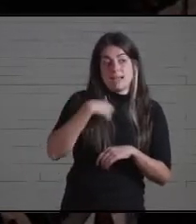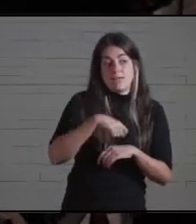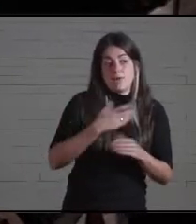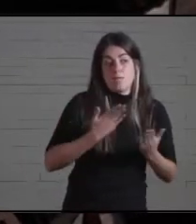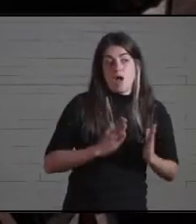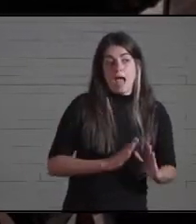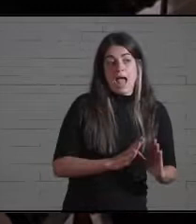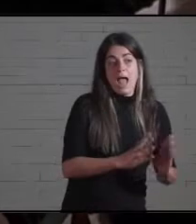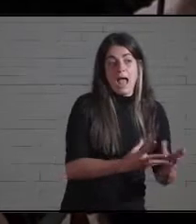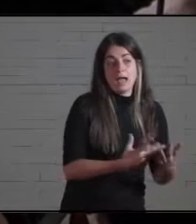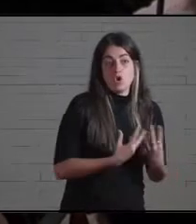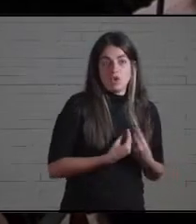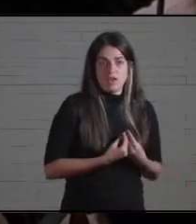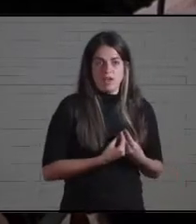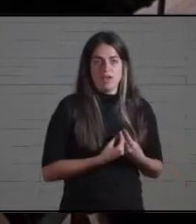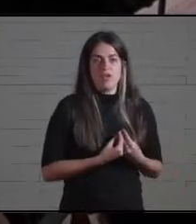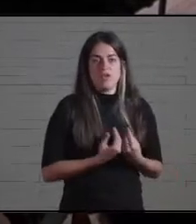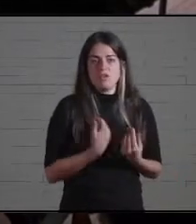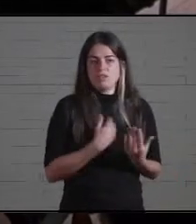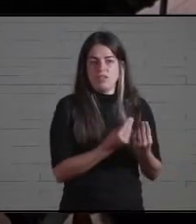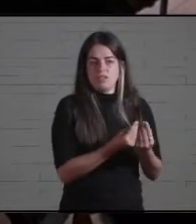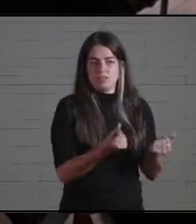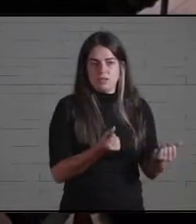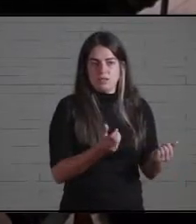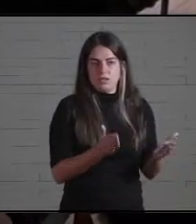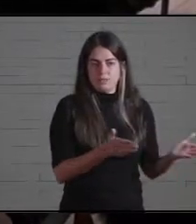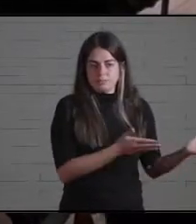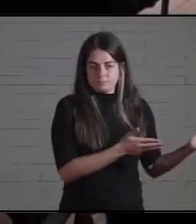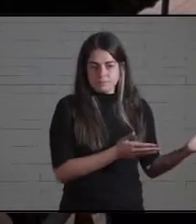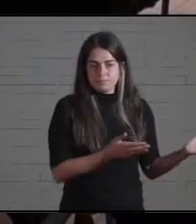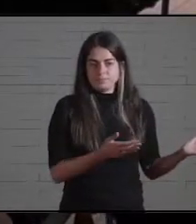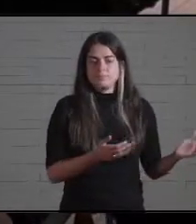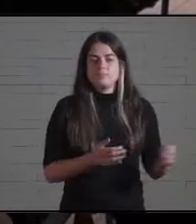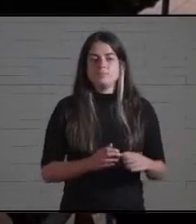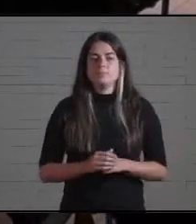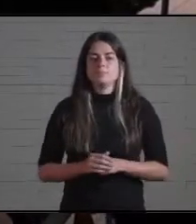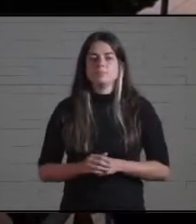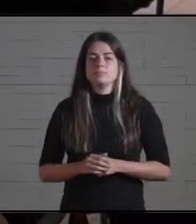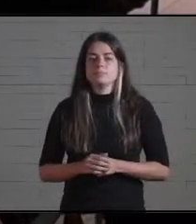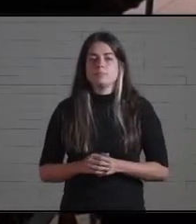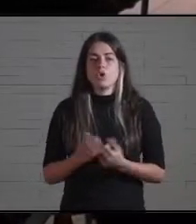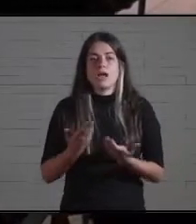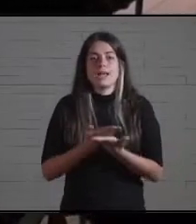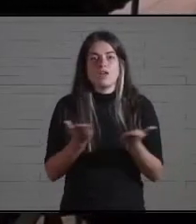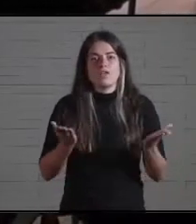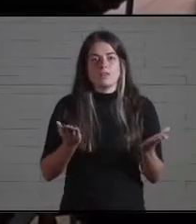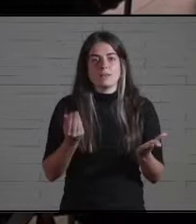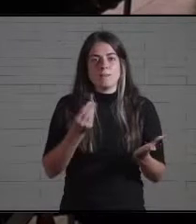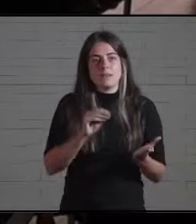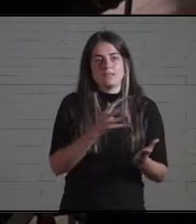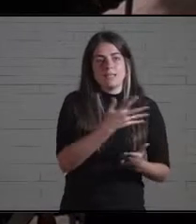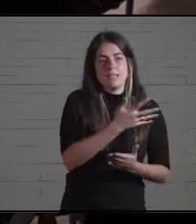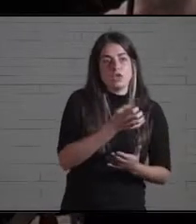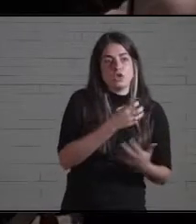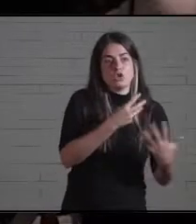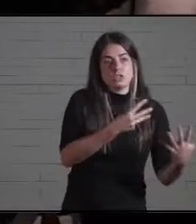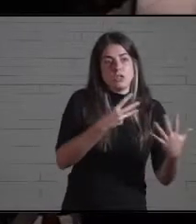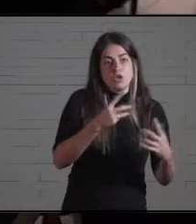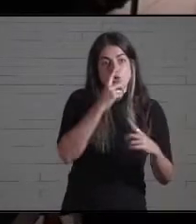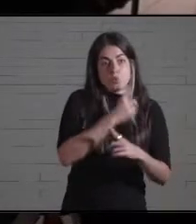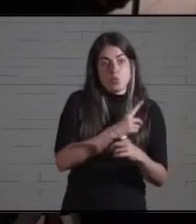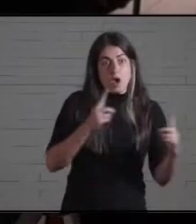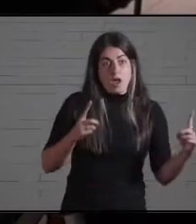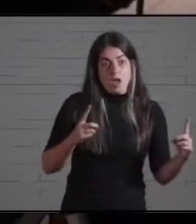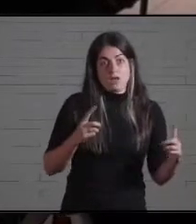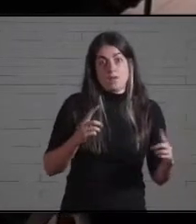hija a cargo, pero a cambio la generosidad aumenta, porque de 588 euros al año